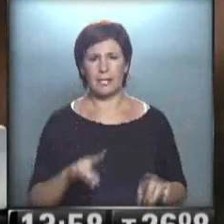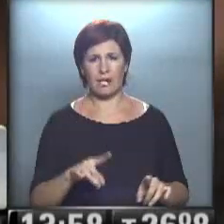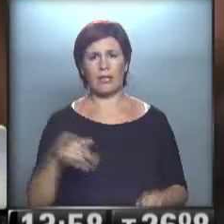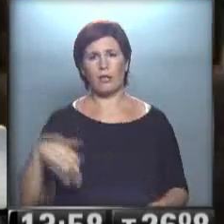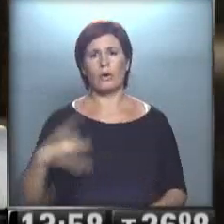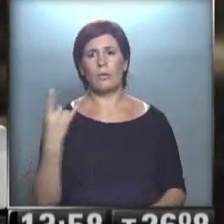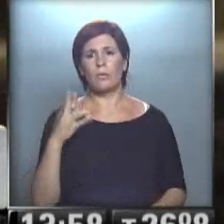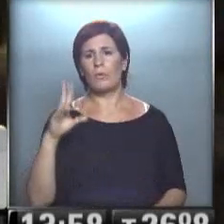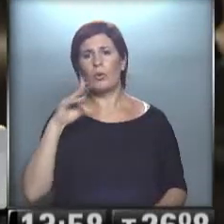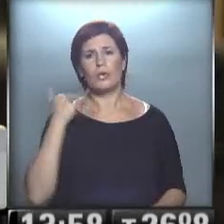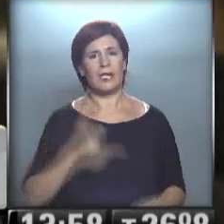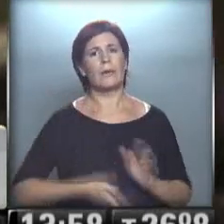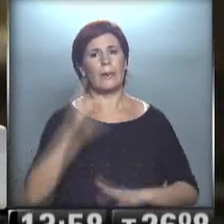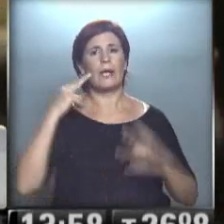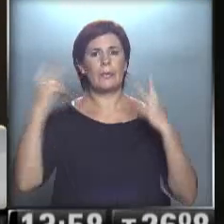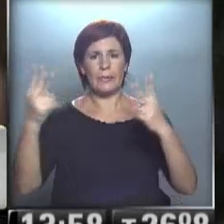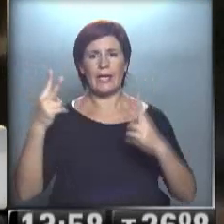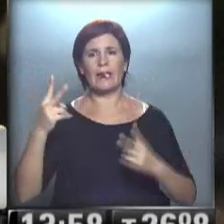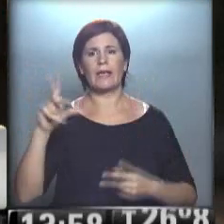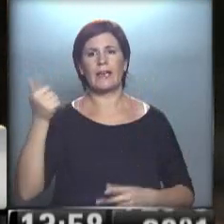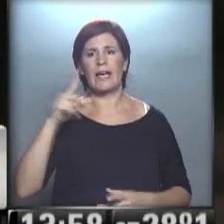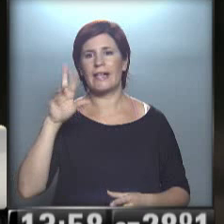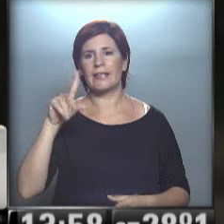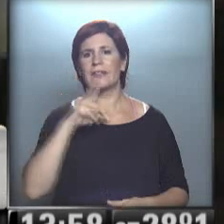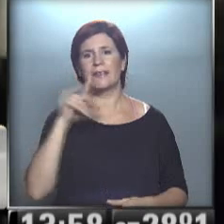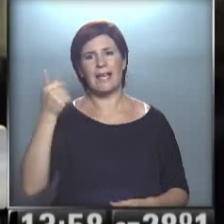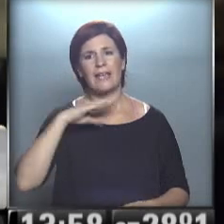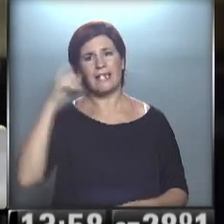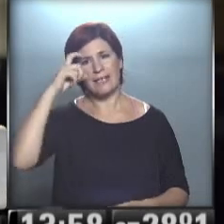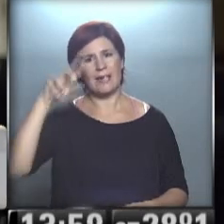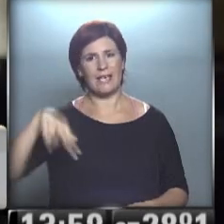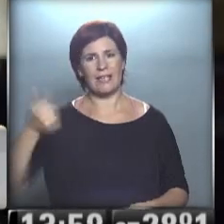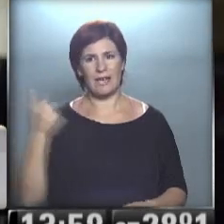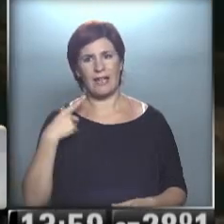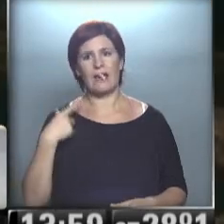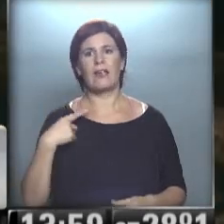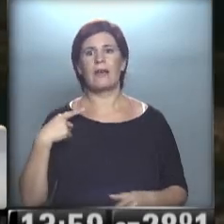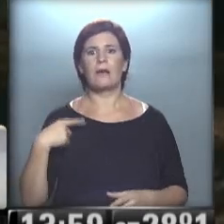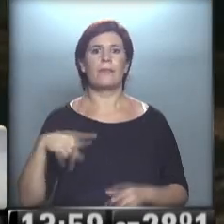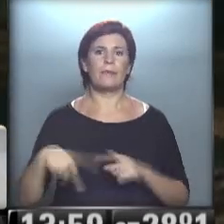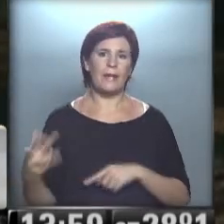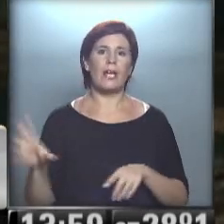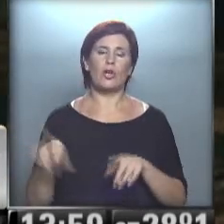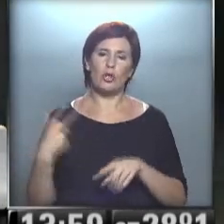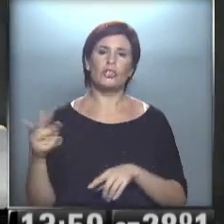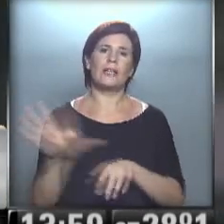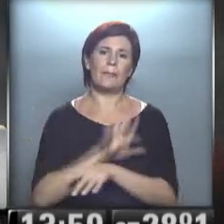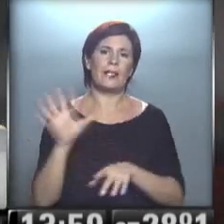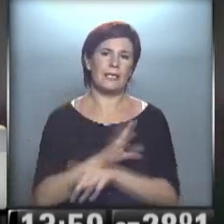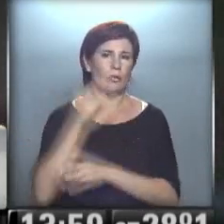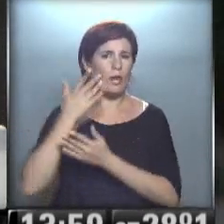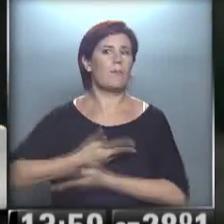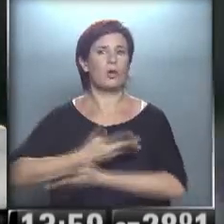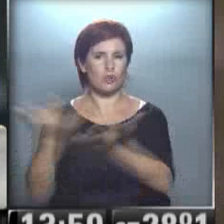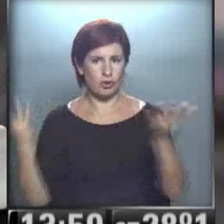en Cartagena, en el Festival Internacional de Cine de Cartagena, compartiendo la masterclass de otro referente ineludible del gran cine